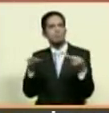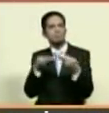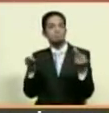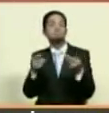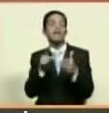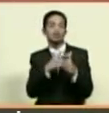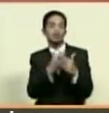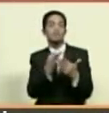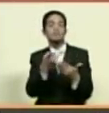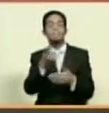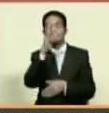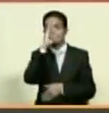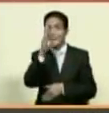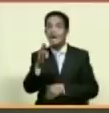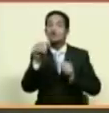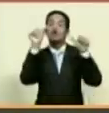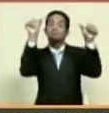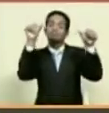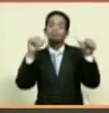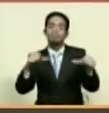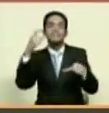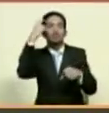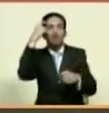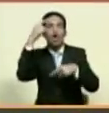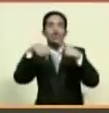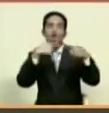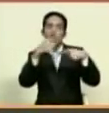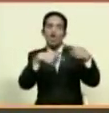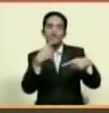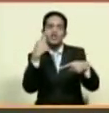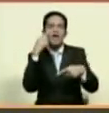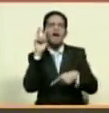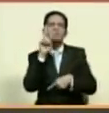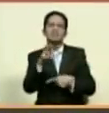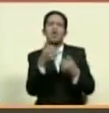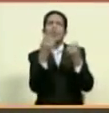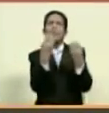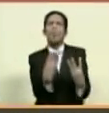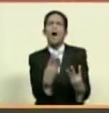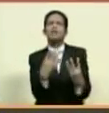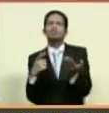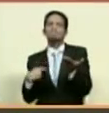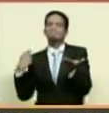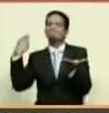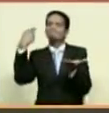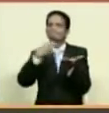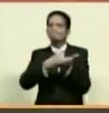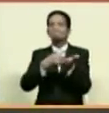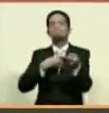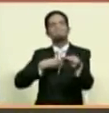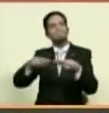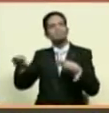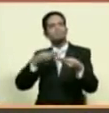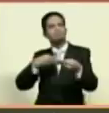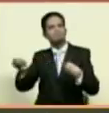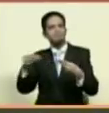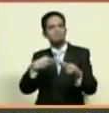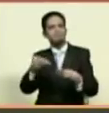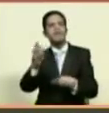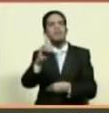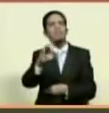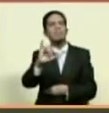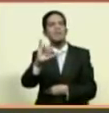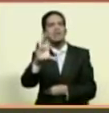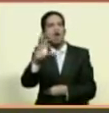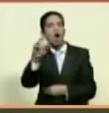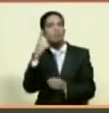publicar diariamente la tasa resultante de las subastas DICOM conforme